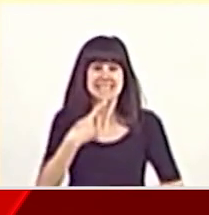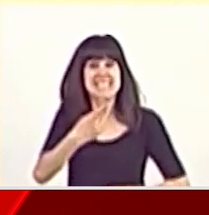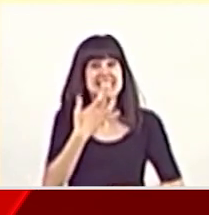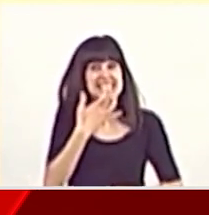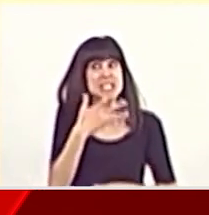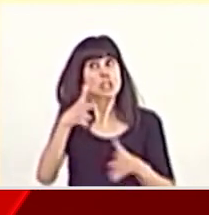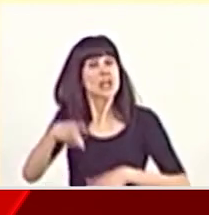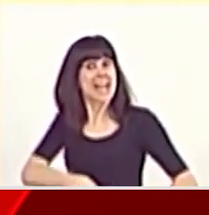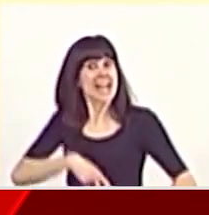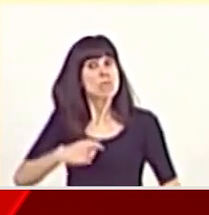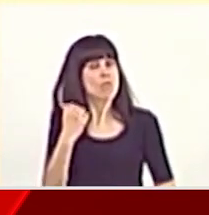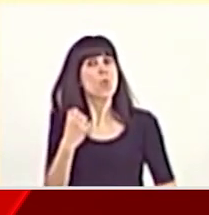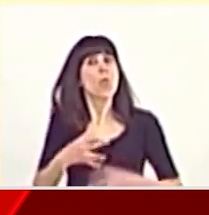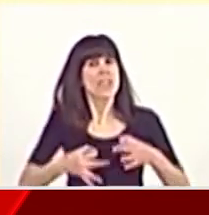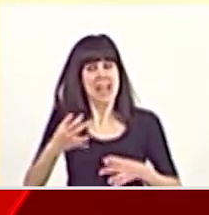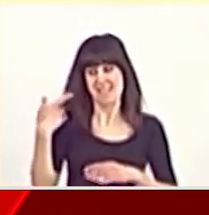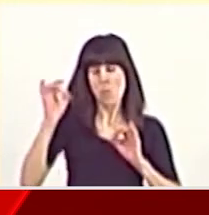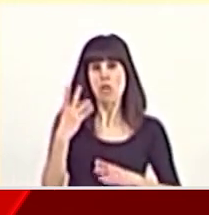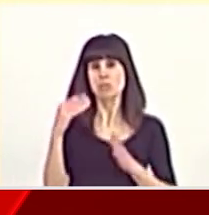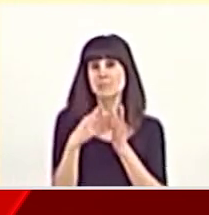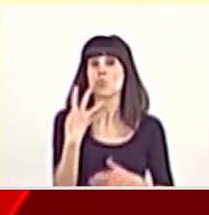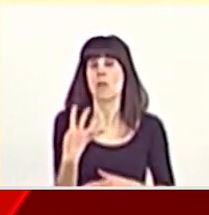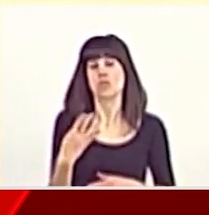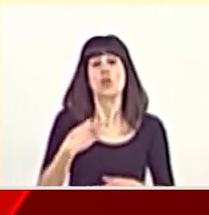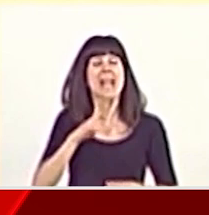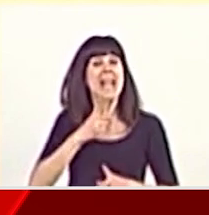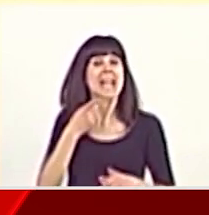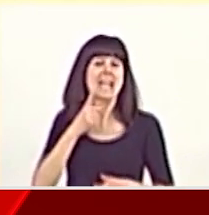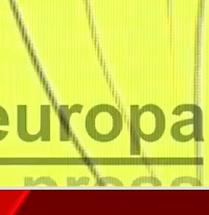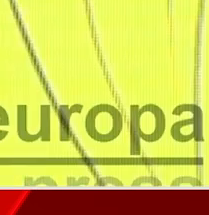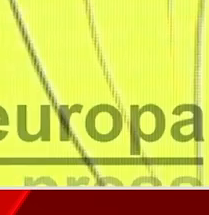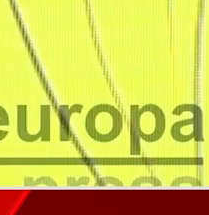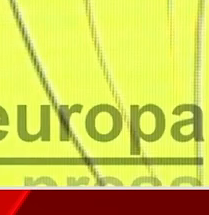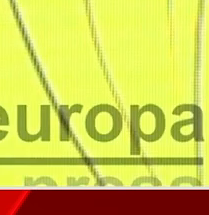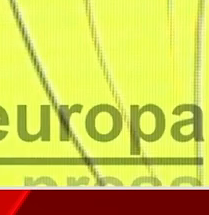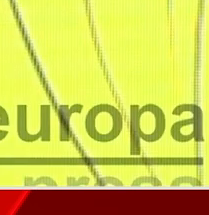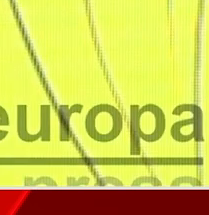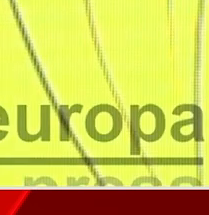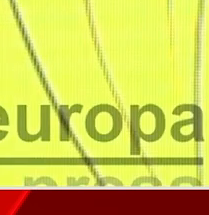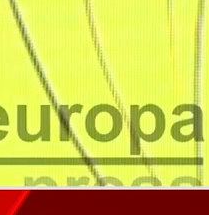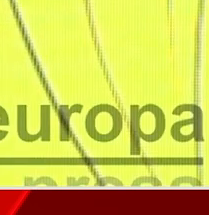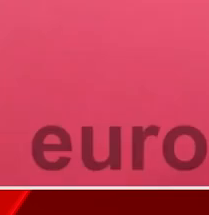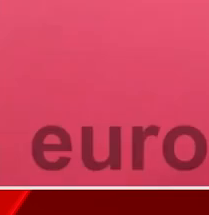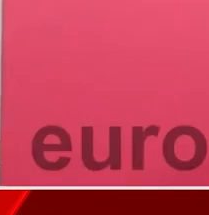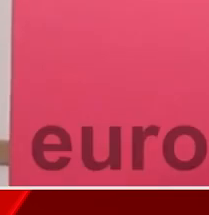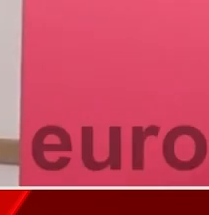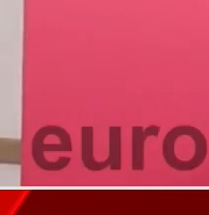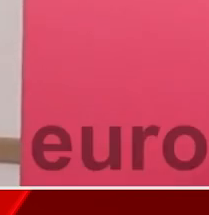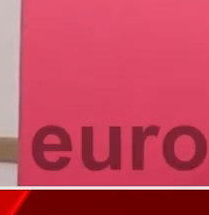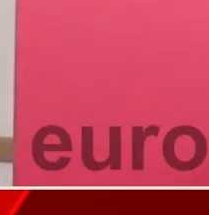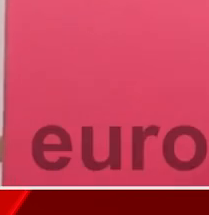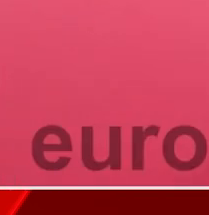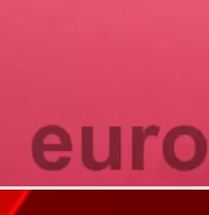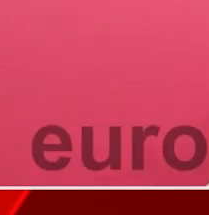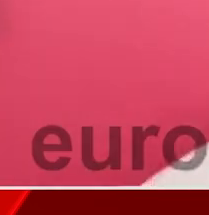es fundamental, sobre todo para los que nos consideramos europeístas. Fíjese que sería de España en este momento